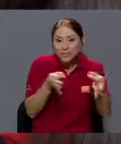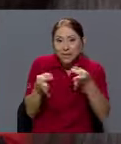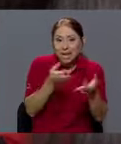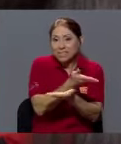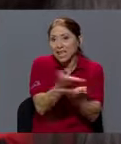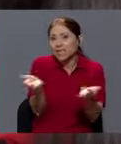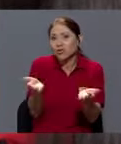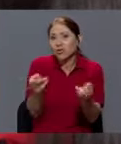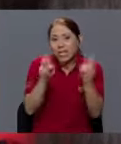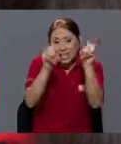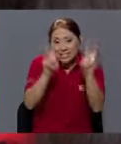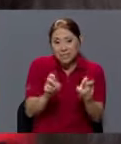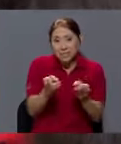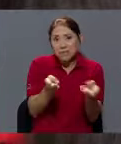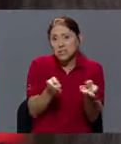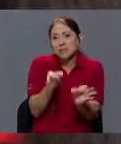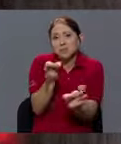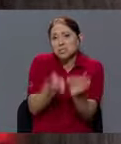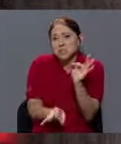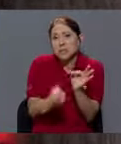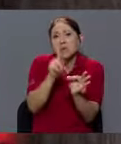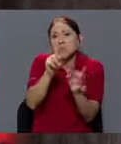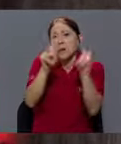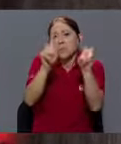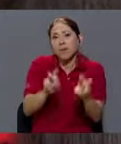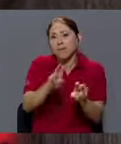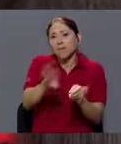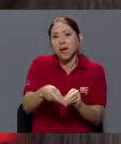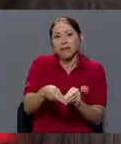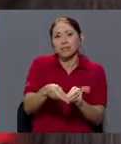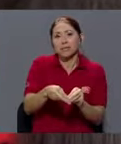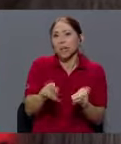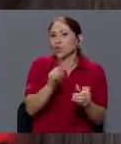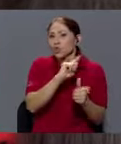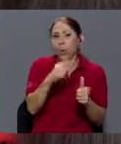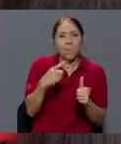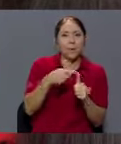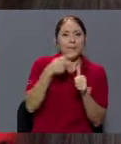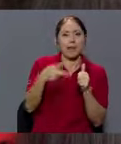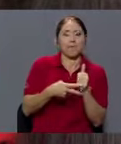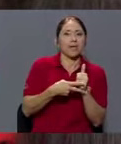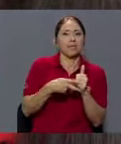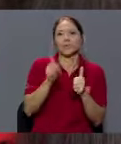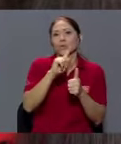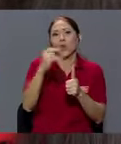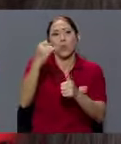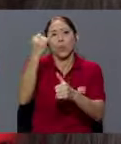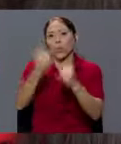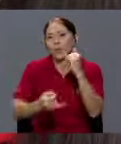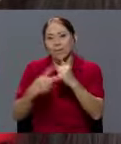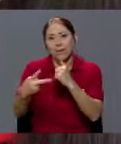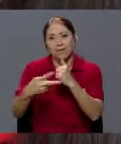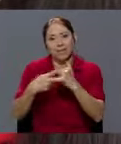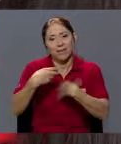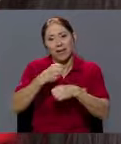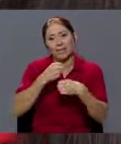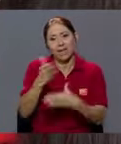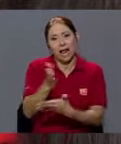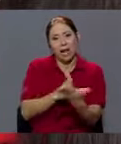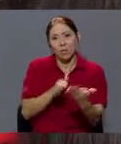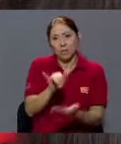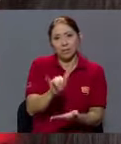simplemente es una prueba más, ¿verdad? Y que no va a ser ni la primera ni la última que se van a topar en su vida, en su